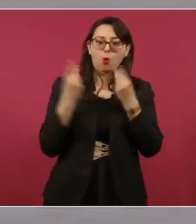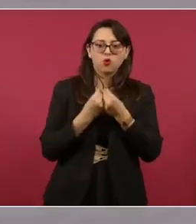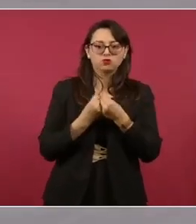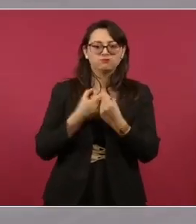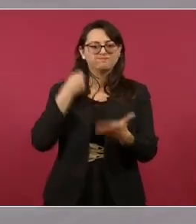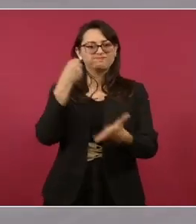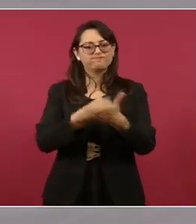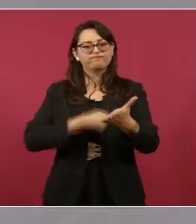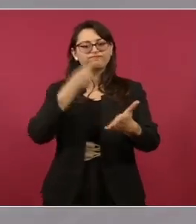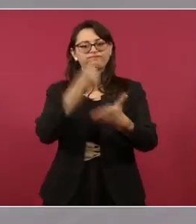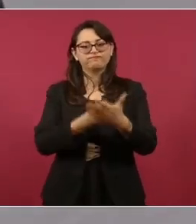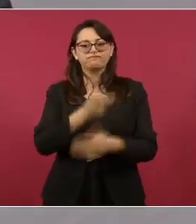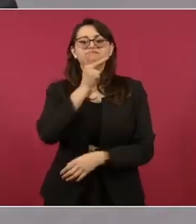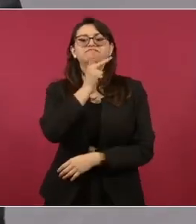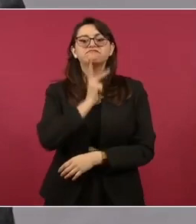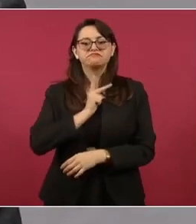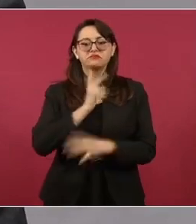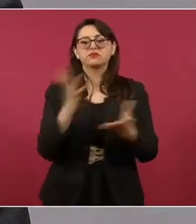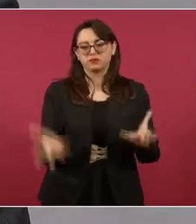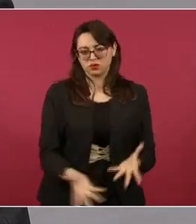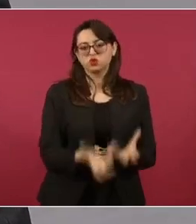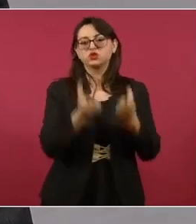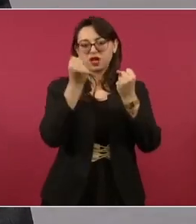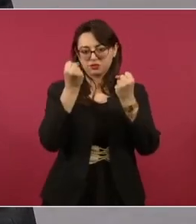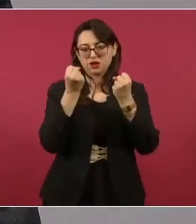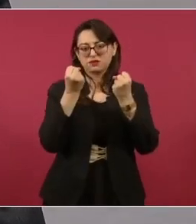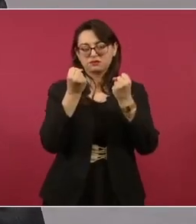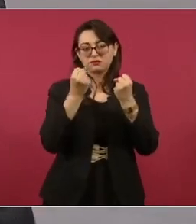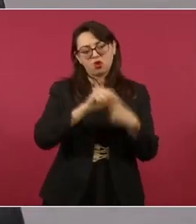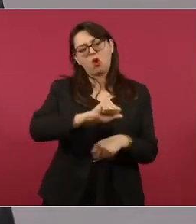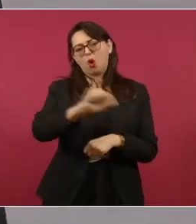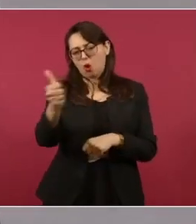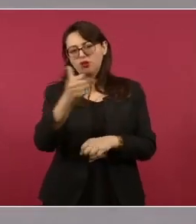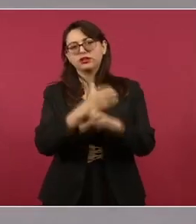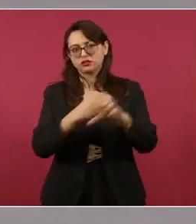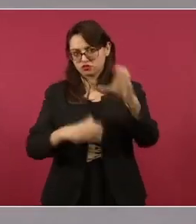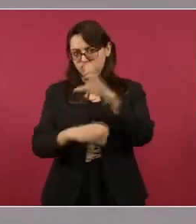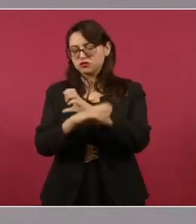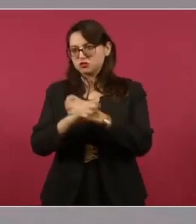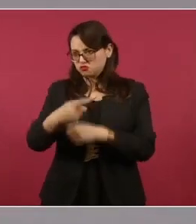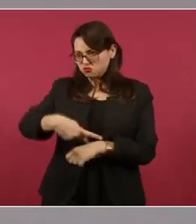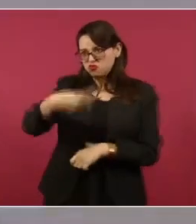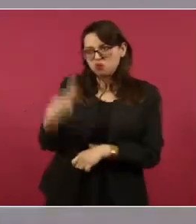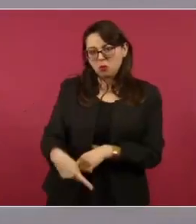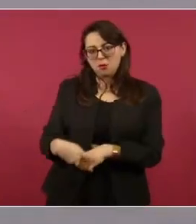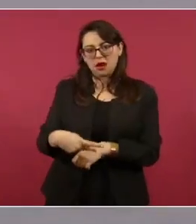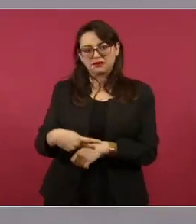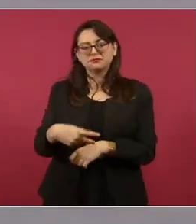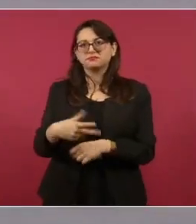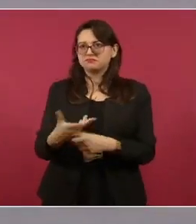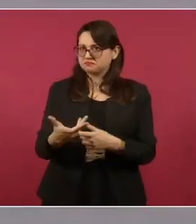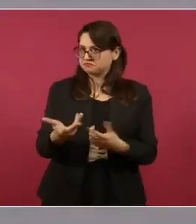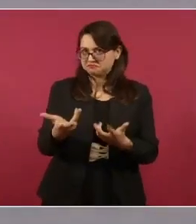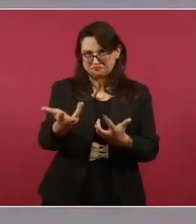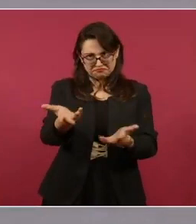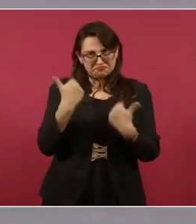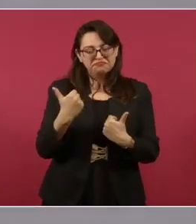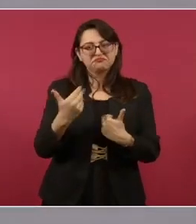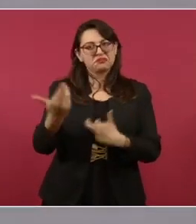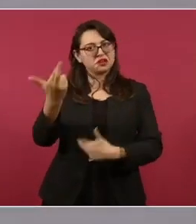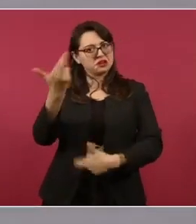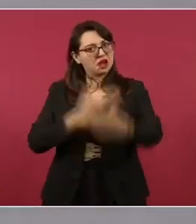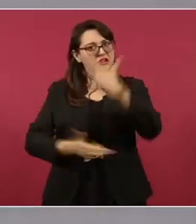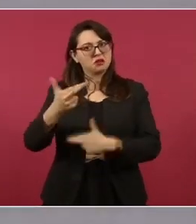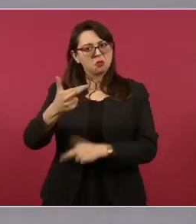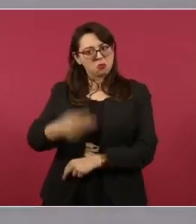expropiación del petróleo y otros bienes de la nación que Porfirio Díaz había